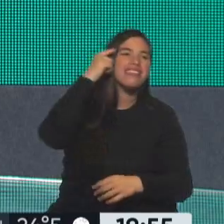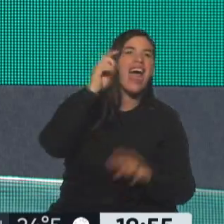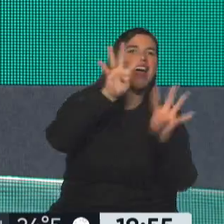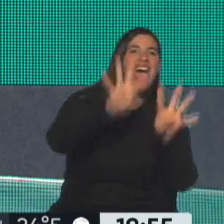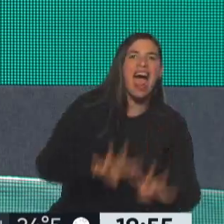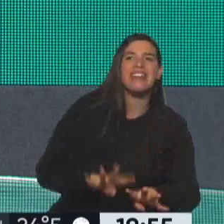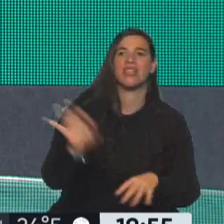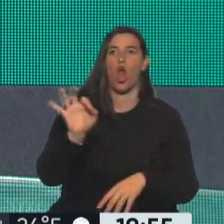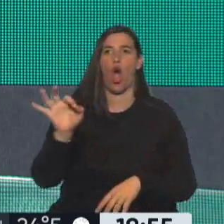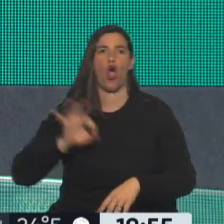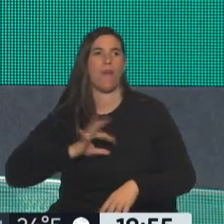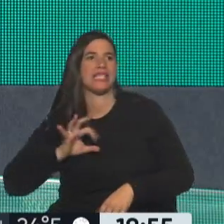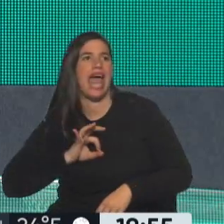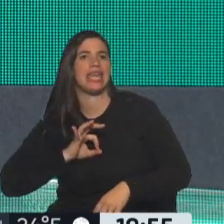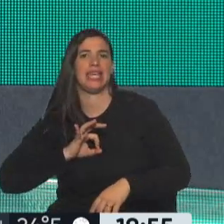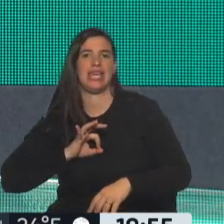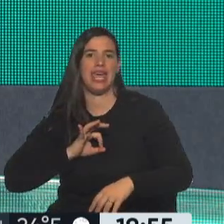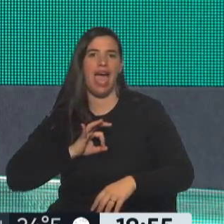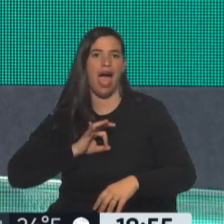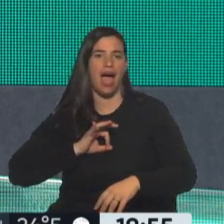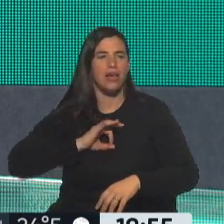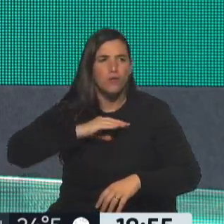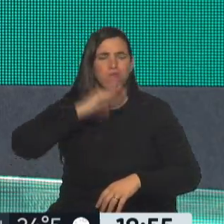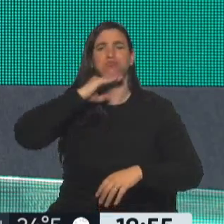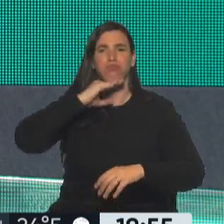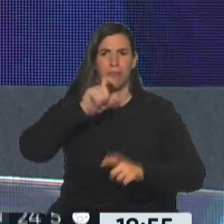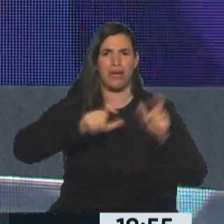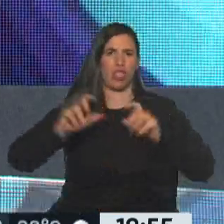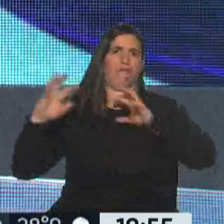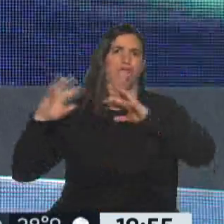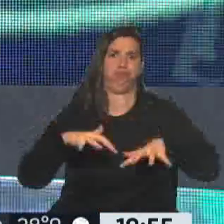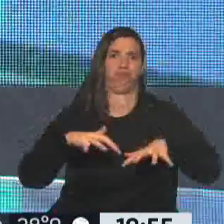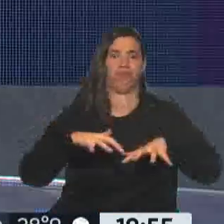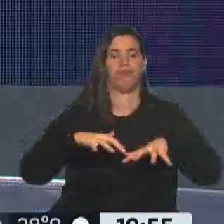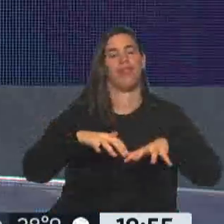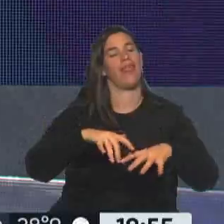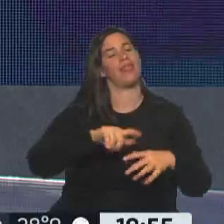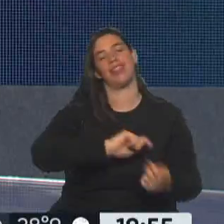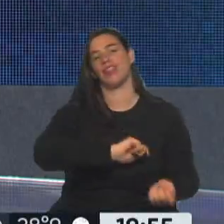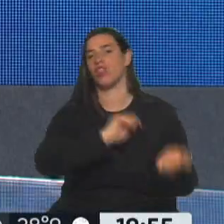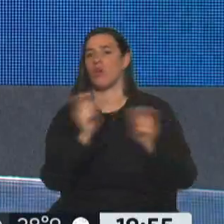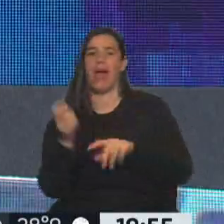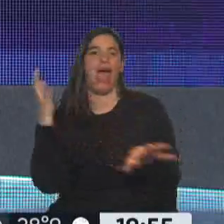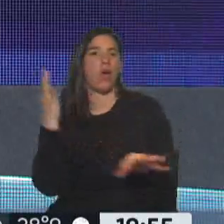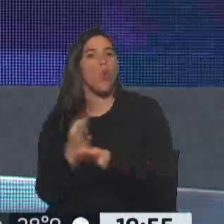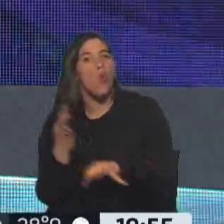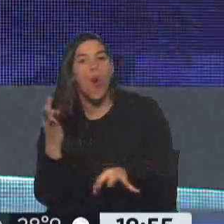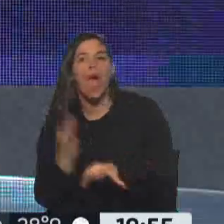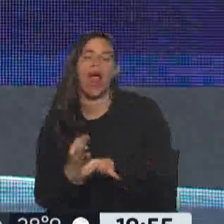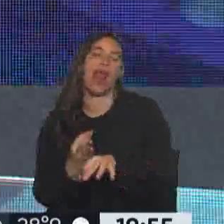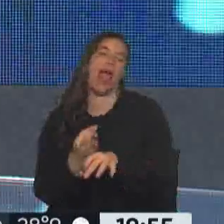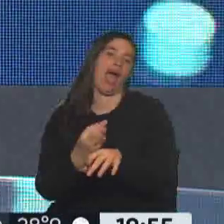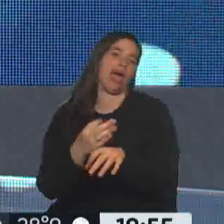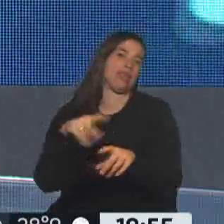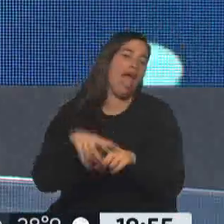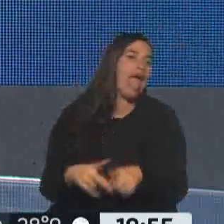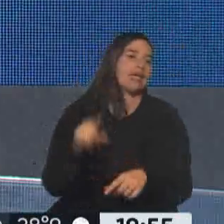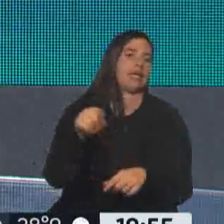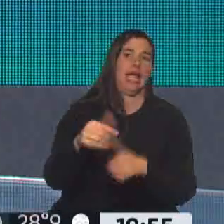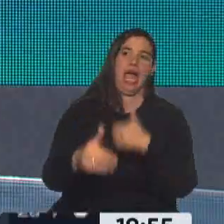también depende del gobierno que haya. Durante el gobierno de Macri era impresionante la sobrepoblación carcelaria de personas